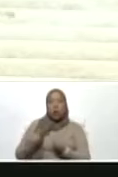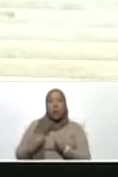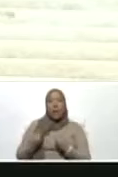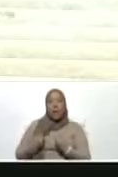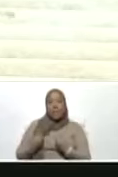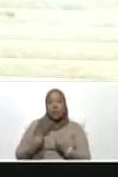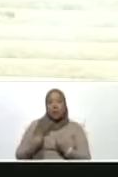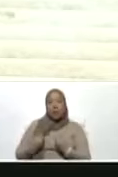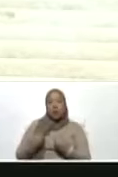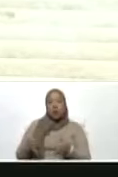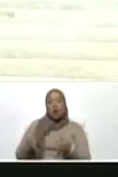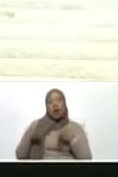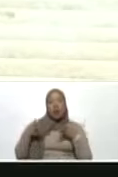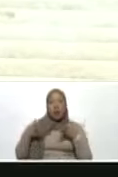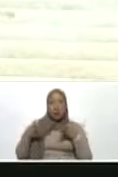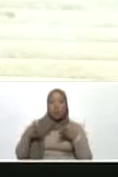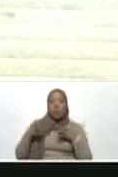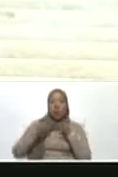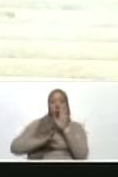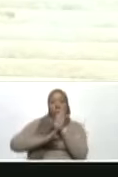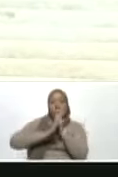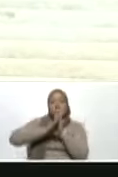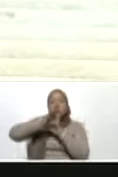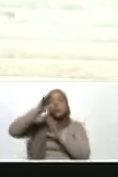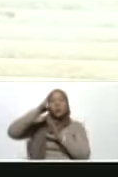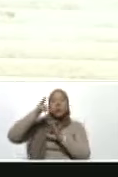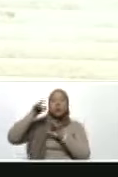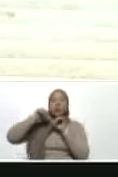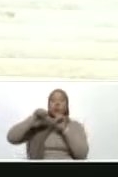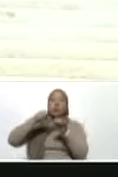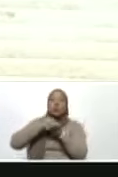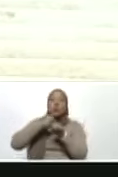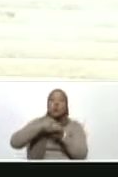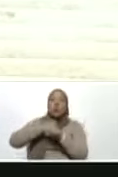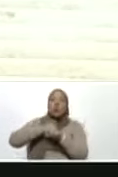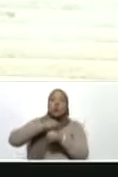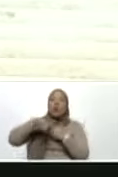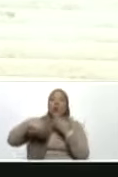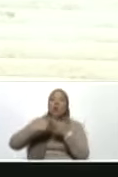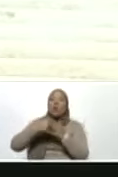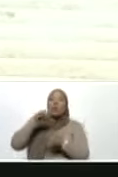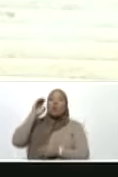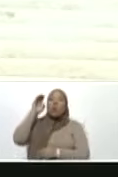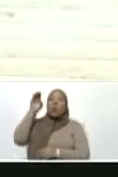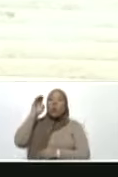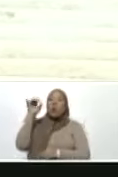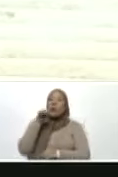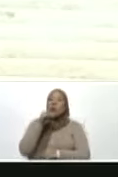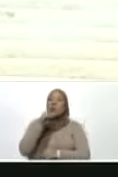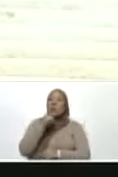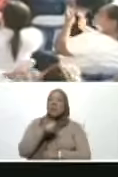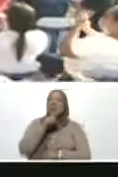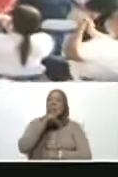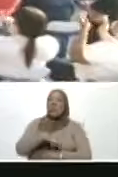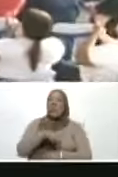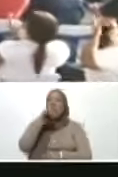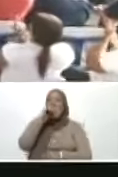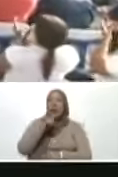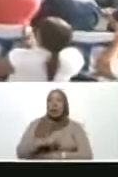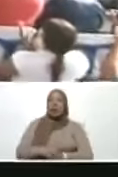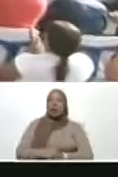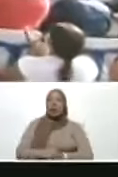viviremos, venceremos, avanzaremos y seguiremos adelante el resto de estos años que están por